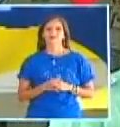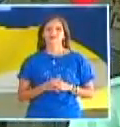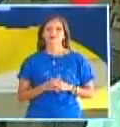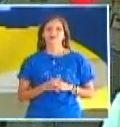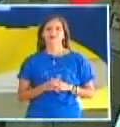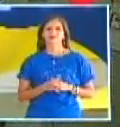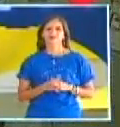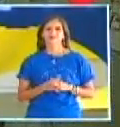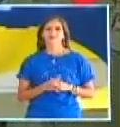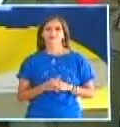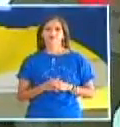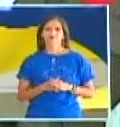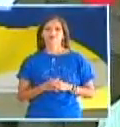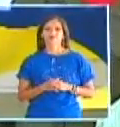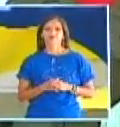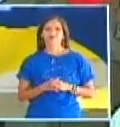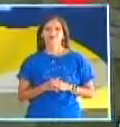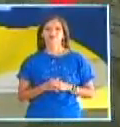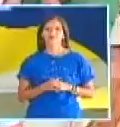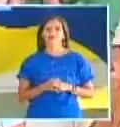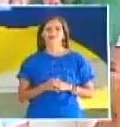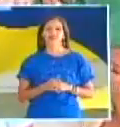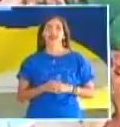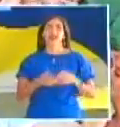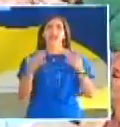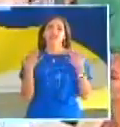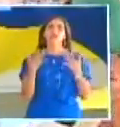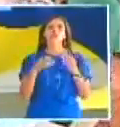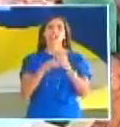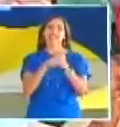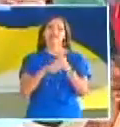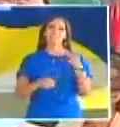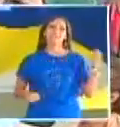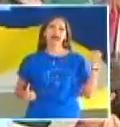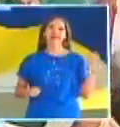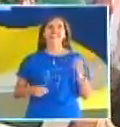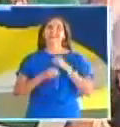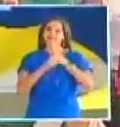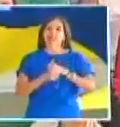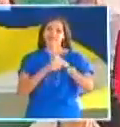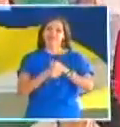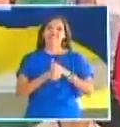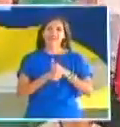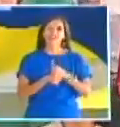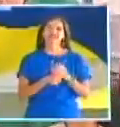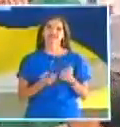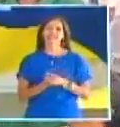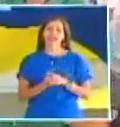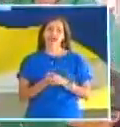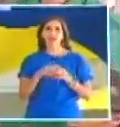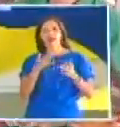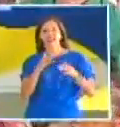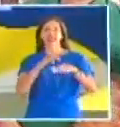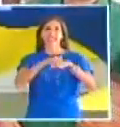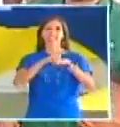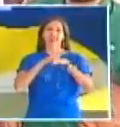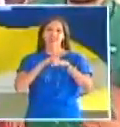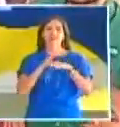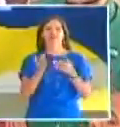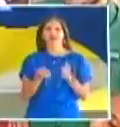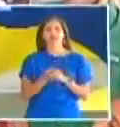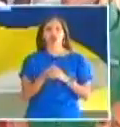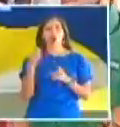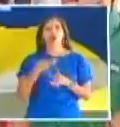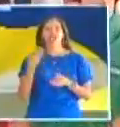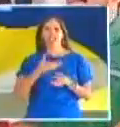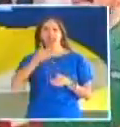de caballería que en la década de 1820... Es una espada de caballería de cimitarra inglesa que originalmente, de